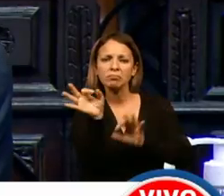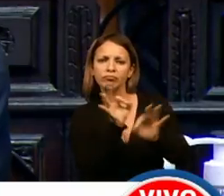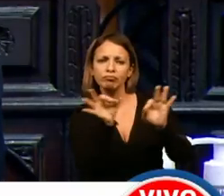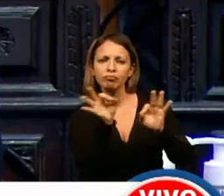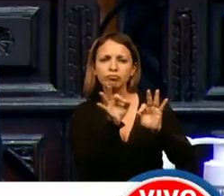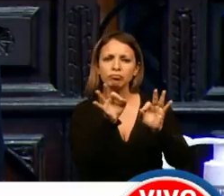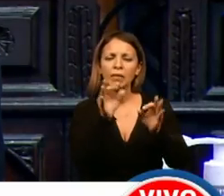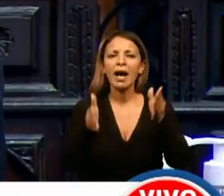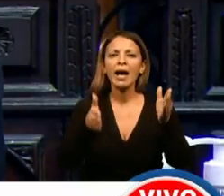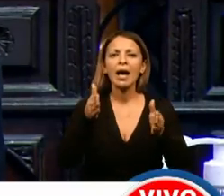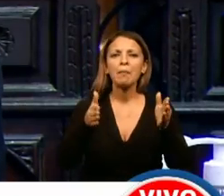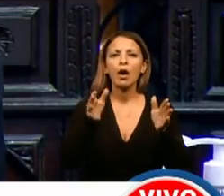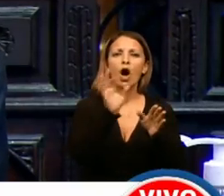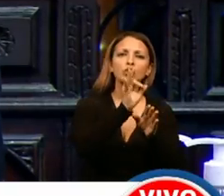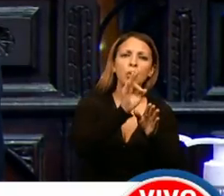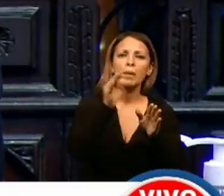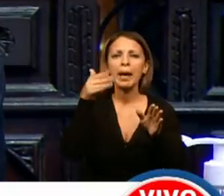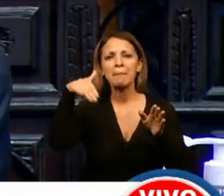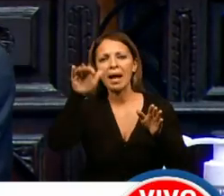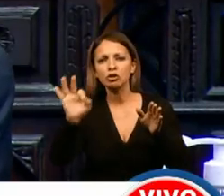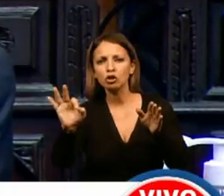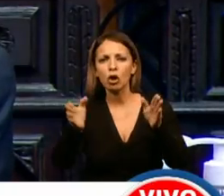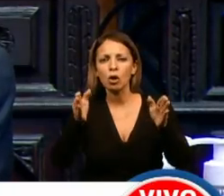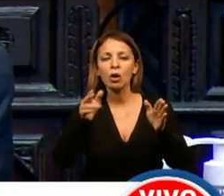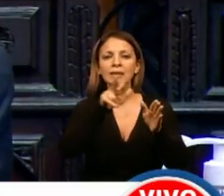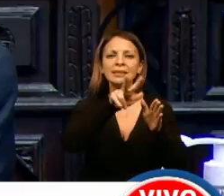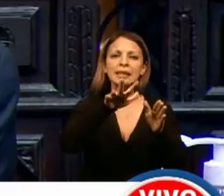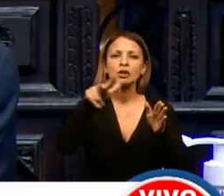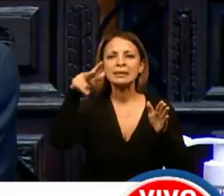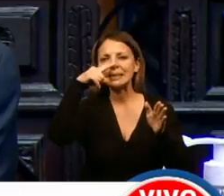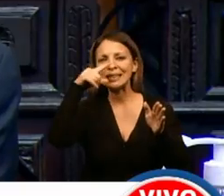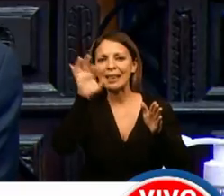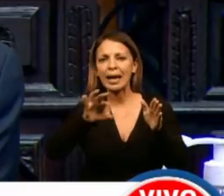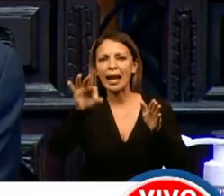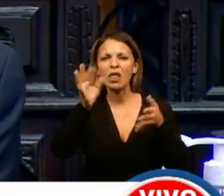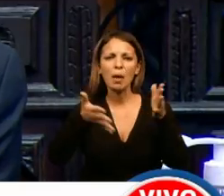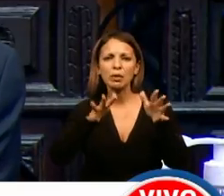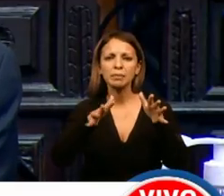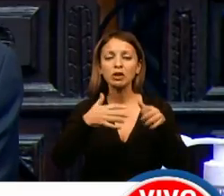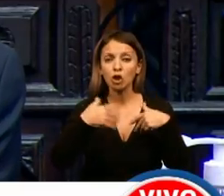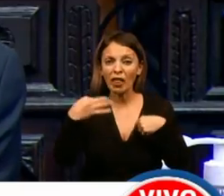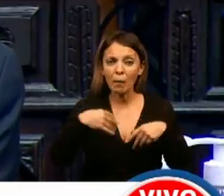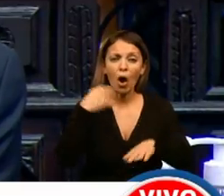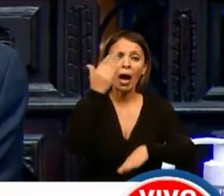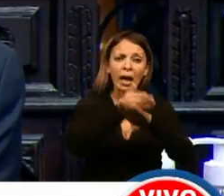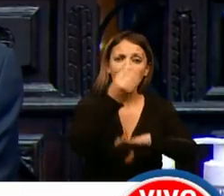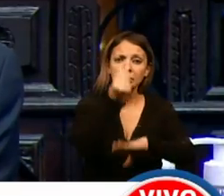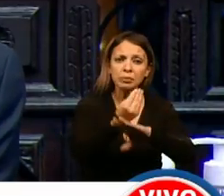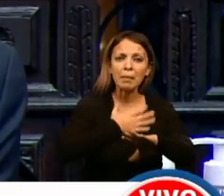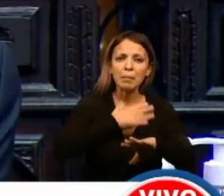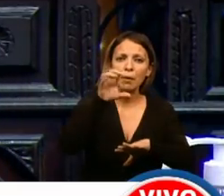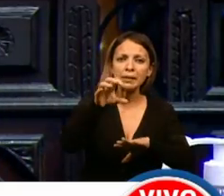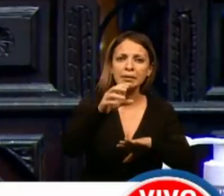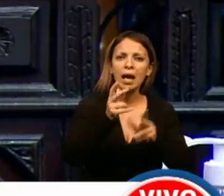digamos la época estival de octubre a marzo 35 37 grados de promedio y decirle a mis comprovincianos que van a tener que